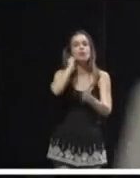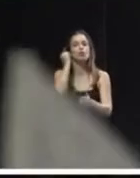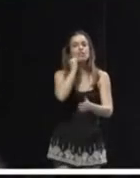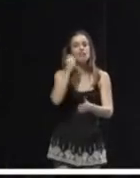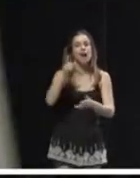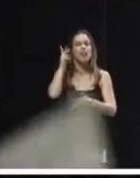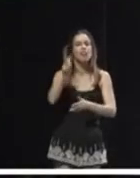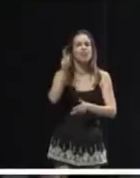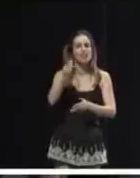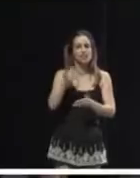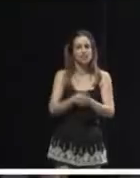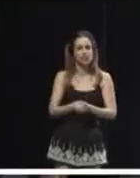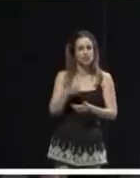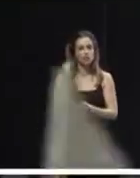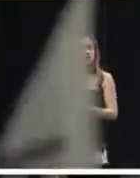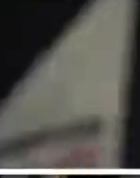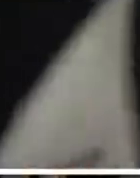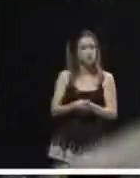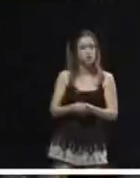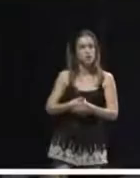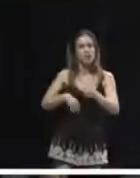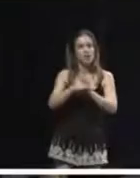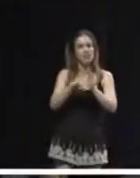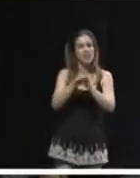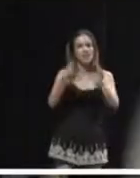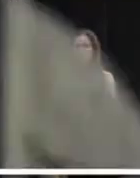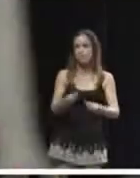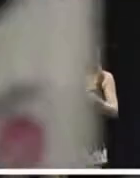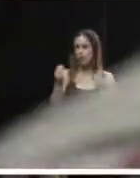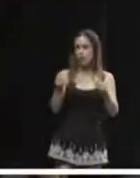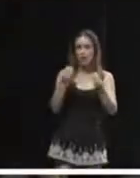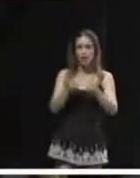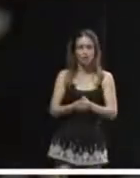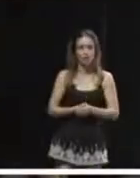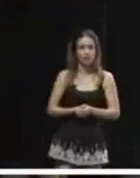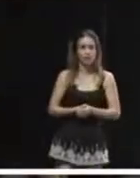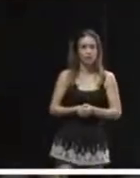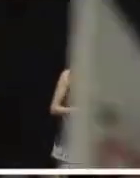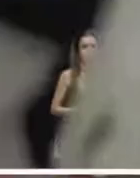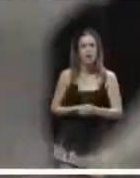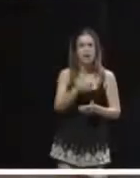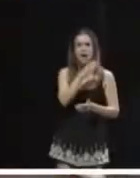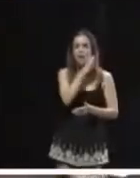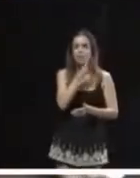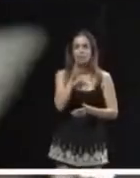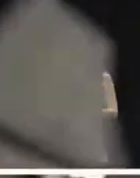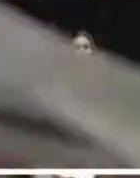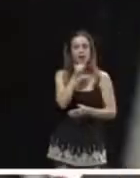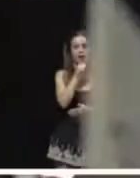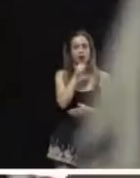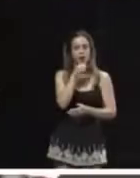por optimismo, para seguir mejorando. Y hablando de madres y de abuelas,